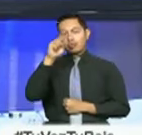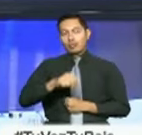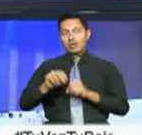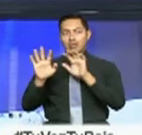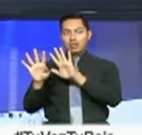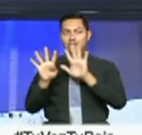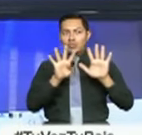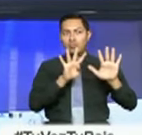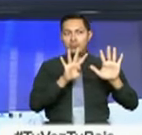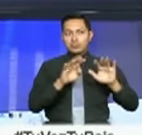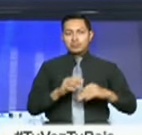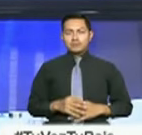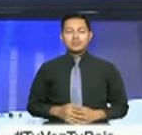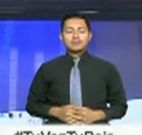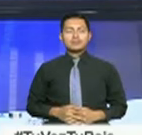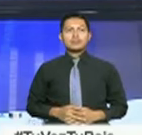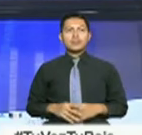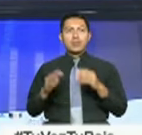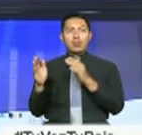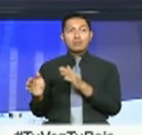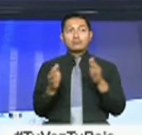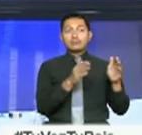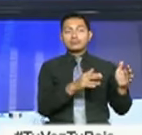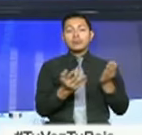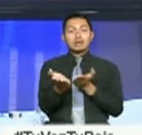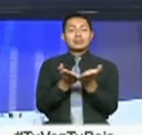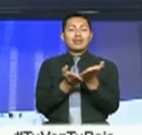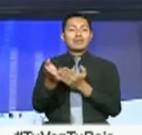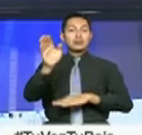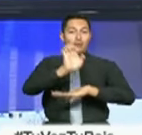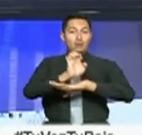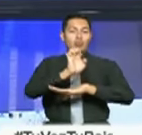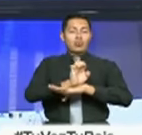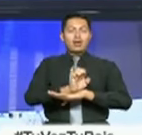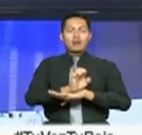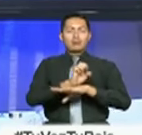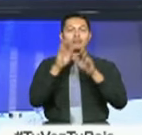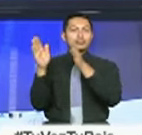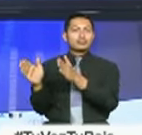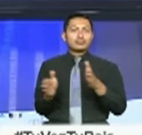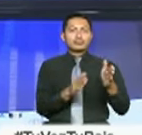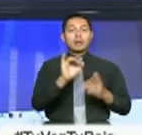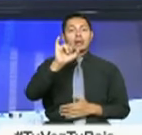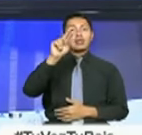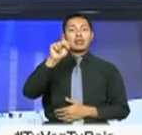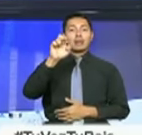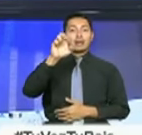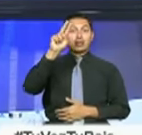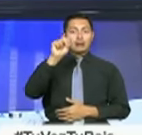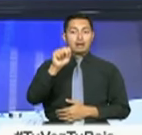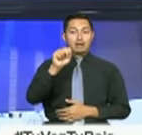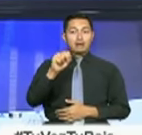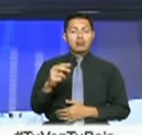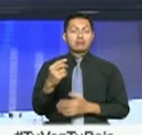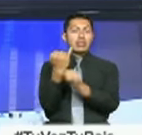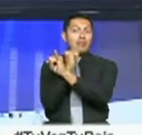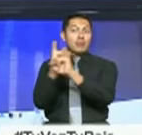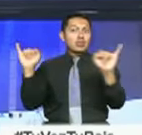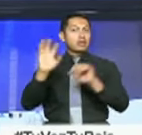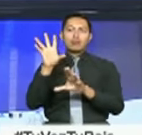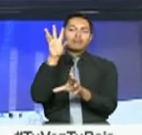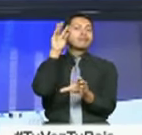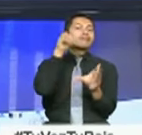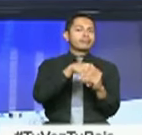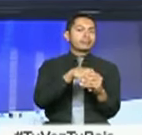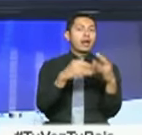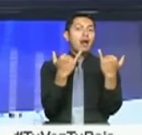En otro tema, les contamos que el Servicio Ecuatoriano de Normalización, INEN, pasó a formar parte del Consejo Directivo de la Organización Internacional